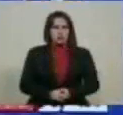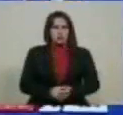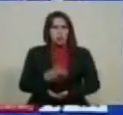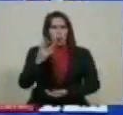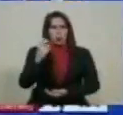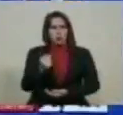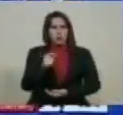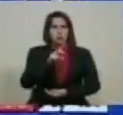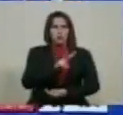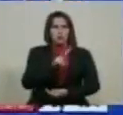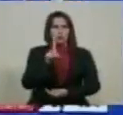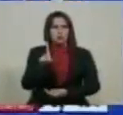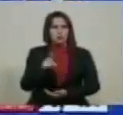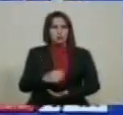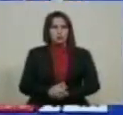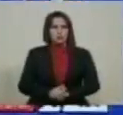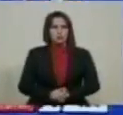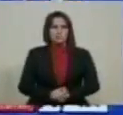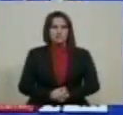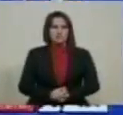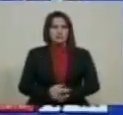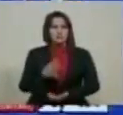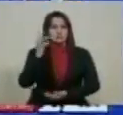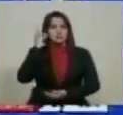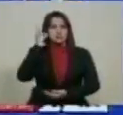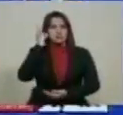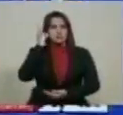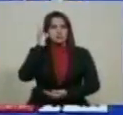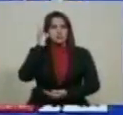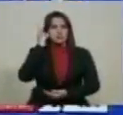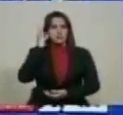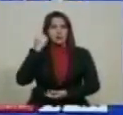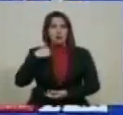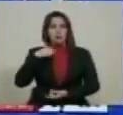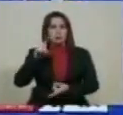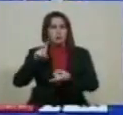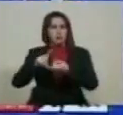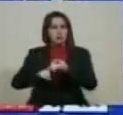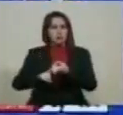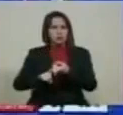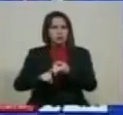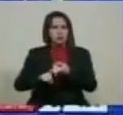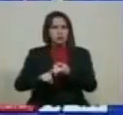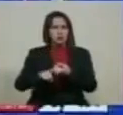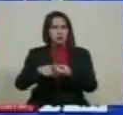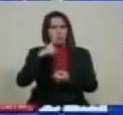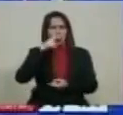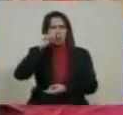Número 21, la compañera Cilia Flores.